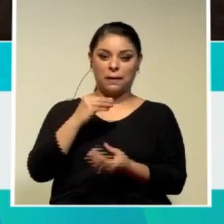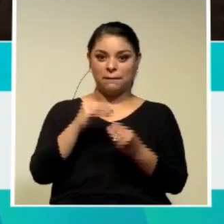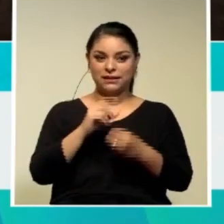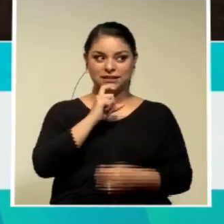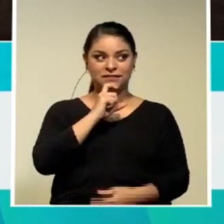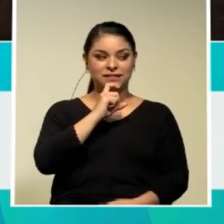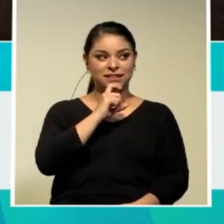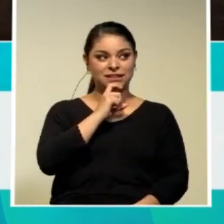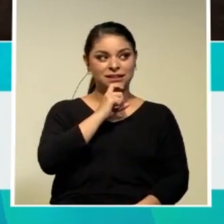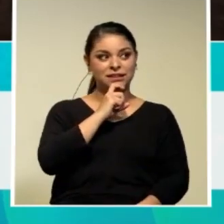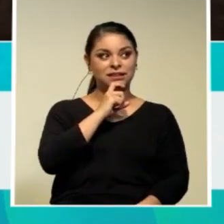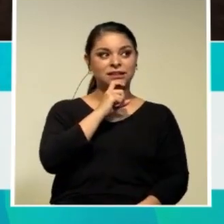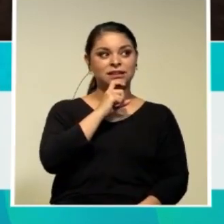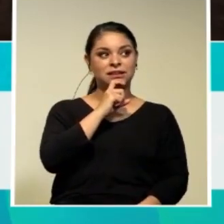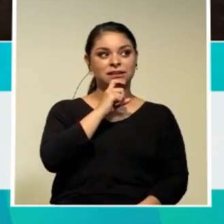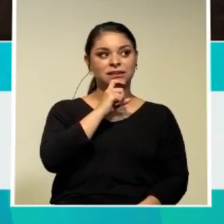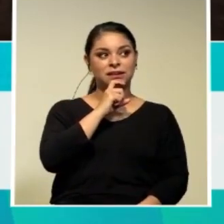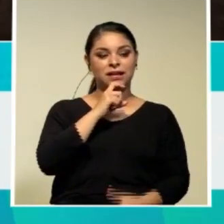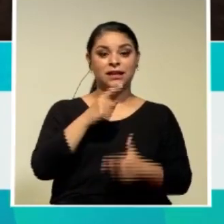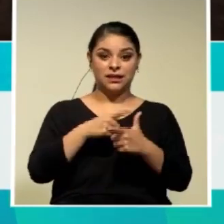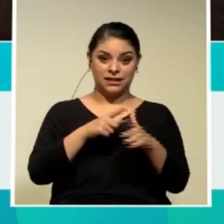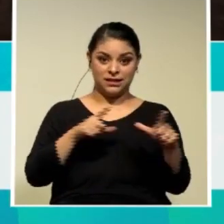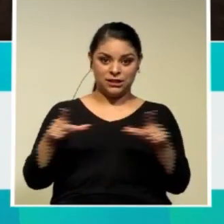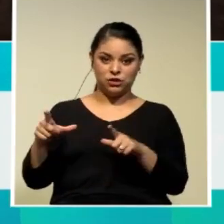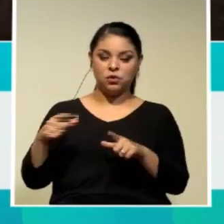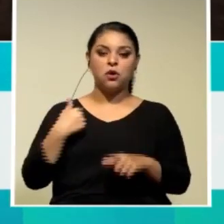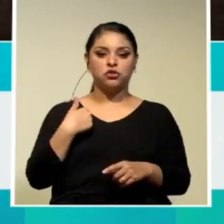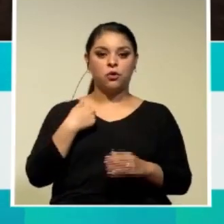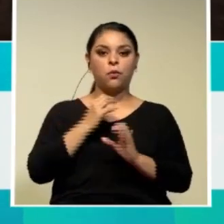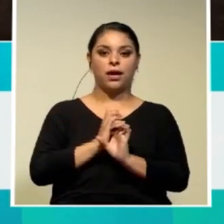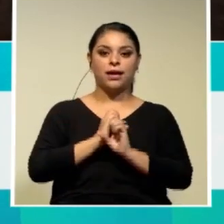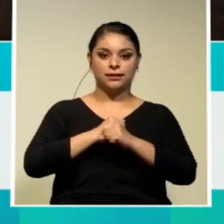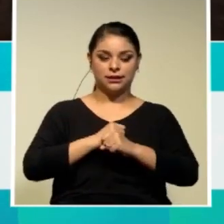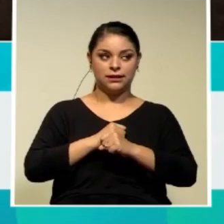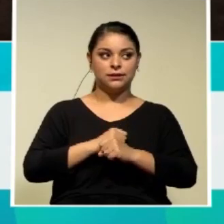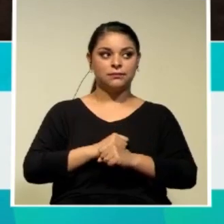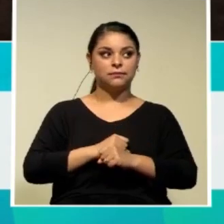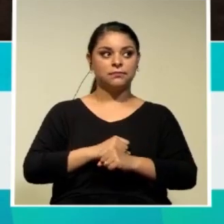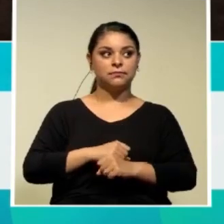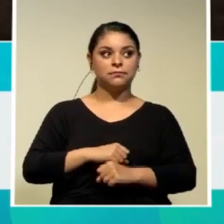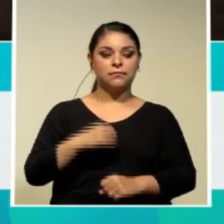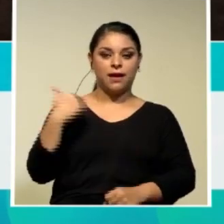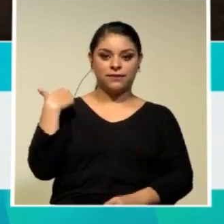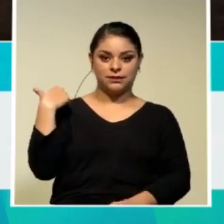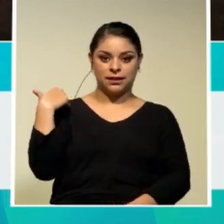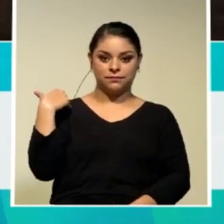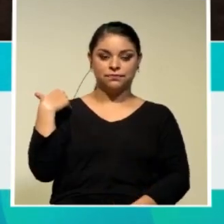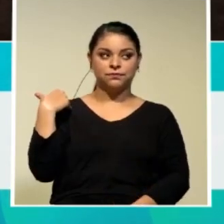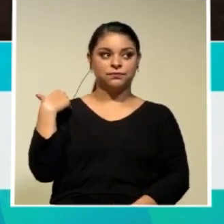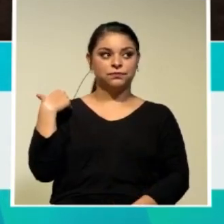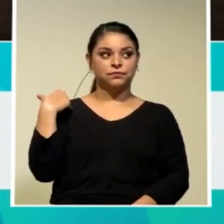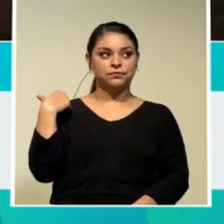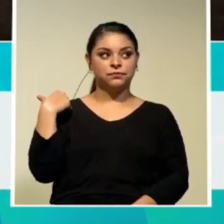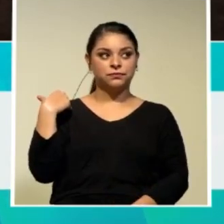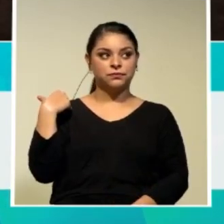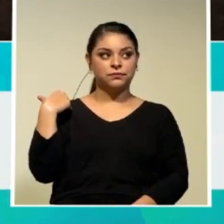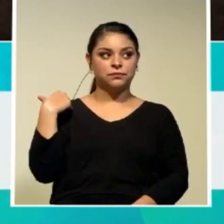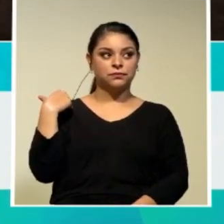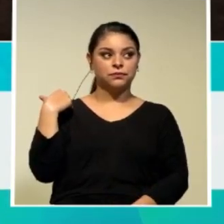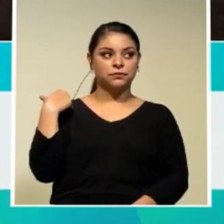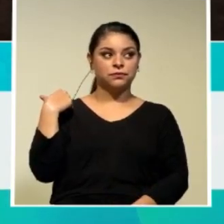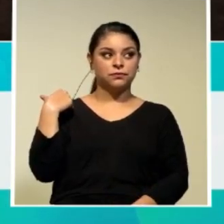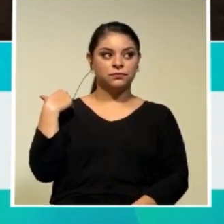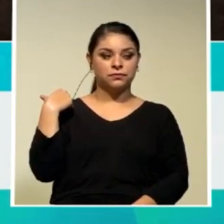Gwen. Vamos a ver, voy a poner la rodita así para que vean que yo subo. Un pie, el